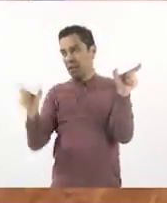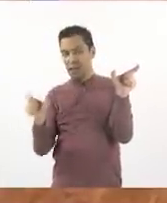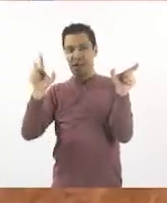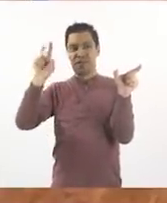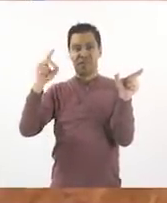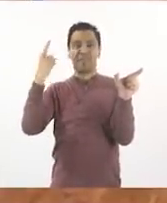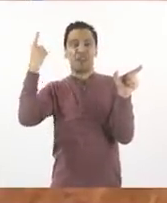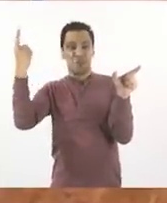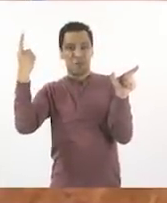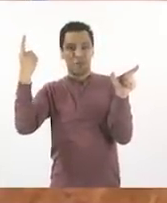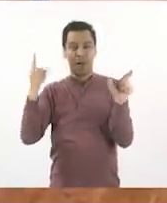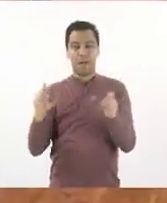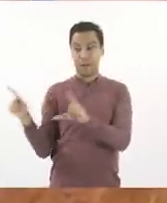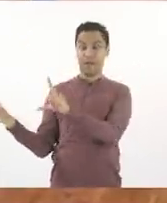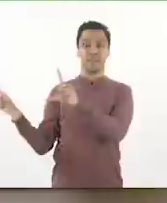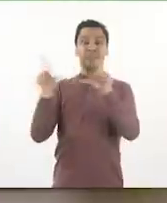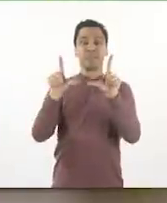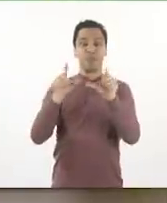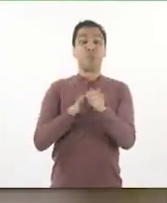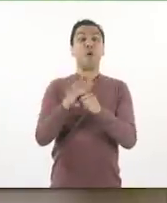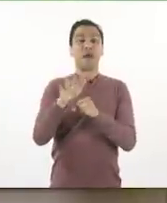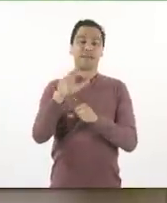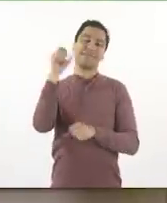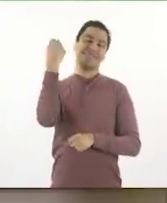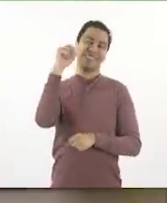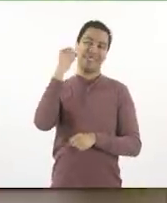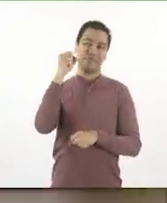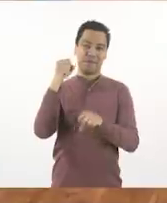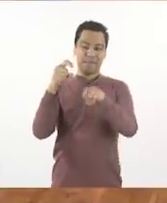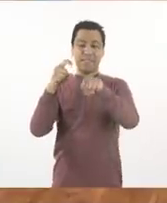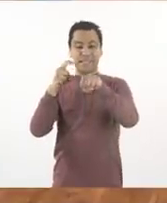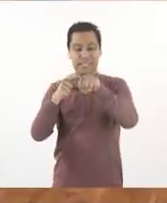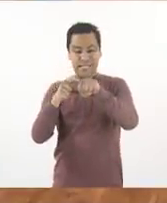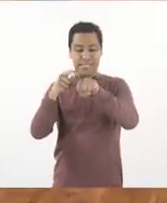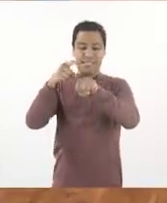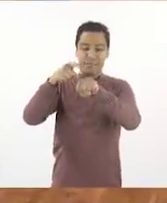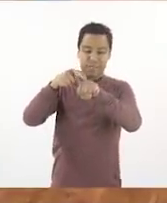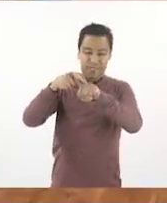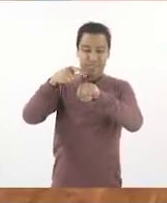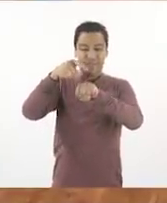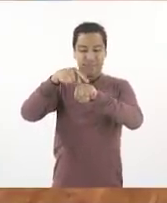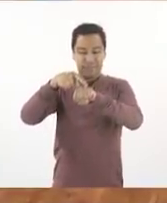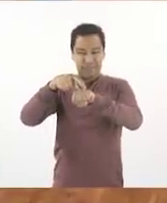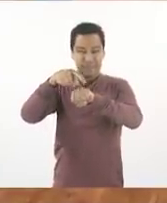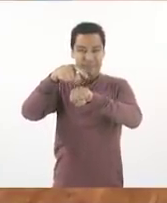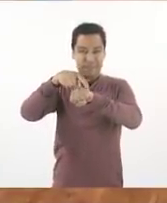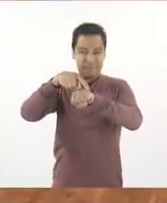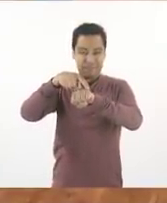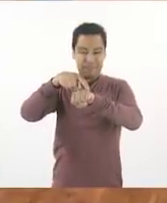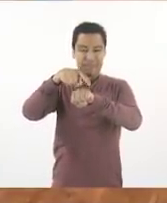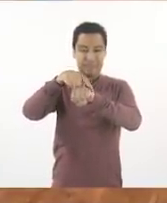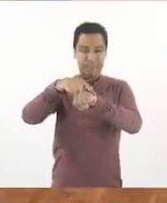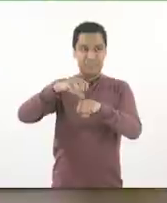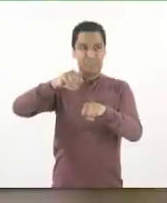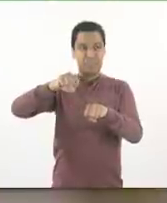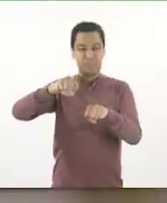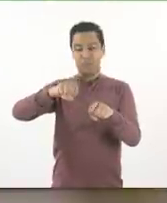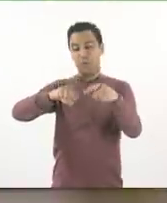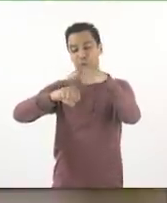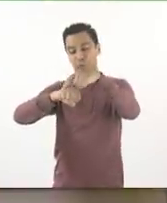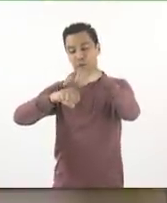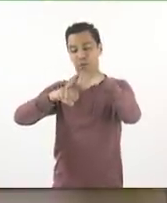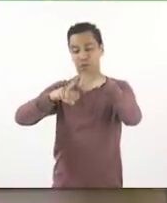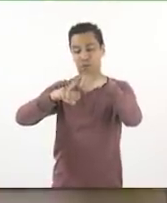Septiembre. Septiembre. Enero, febrero, marzo, abril, mayo, junio,